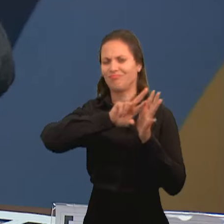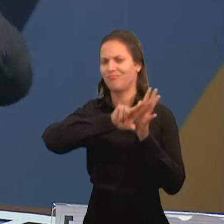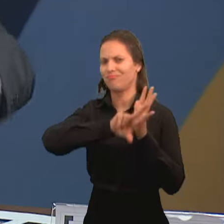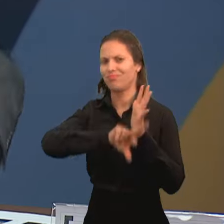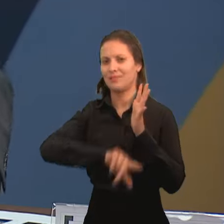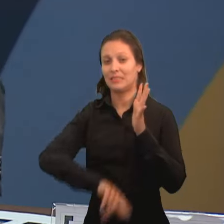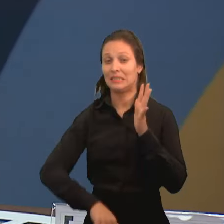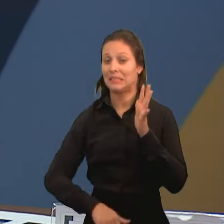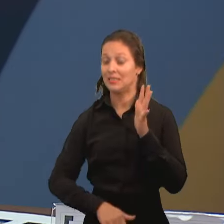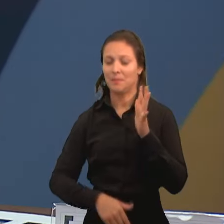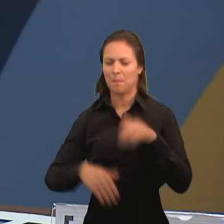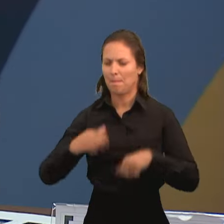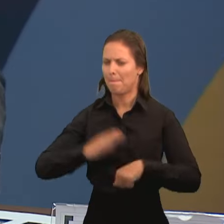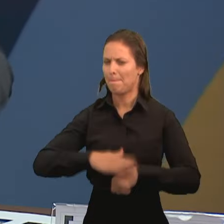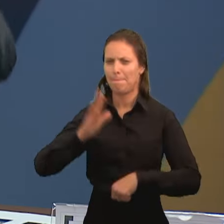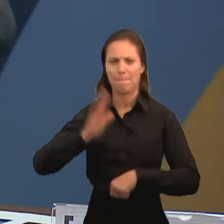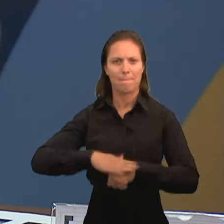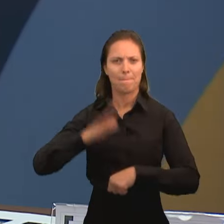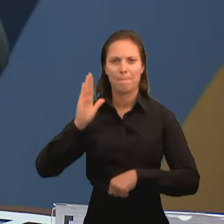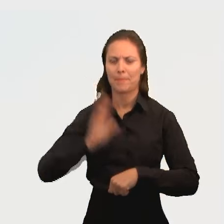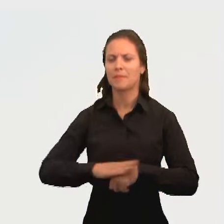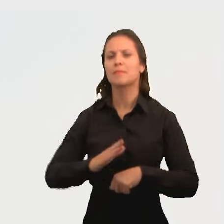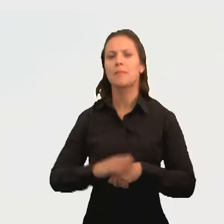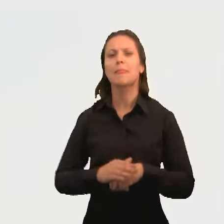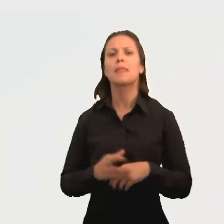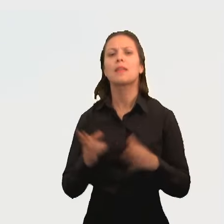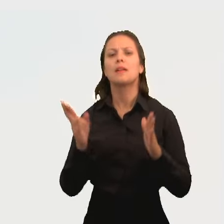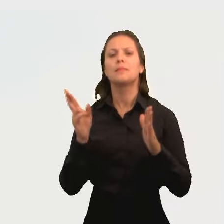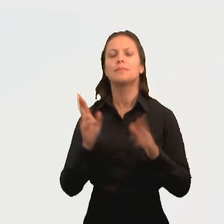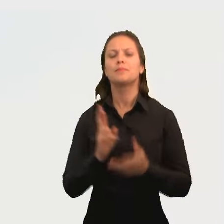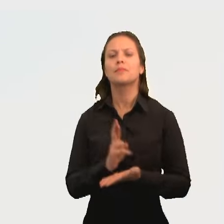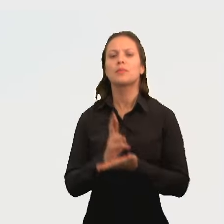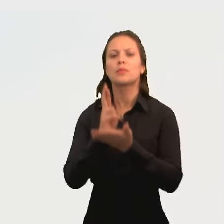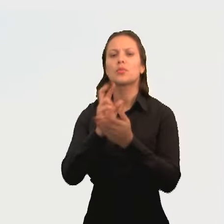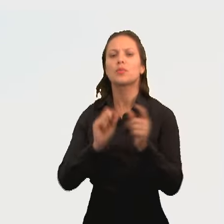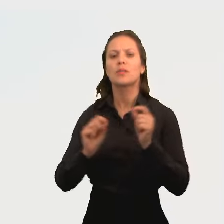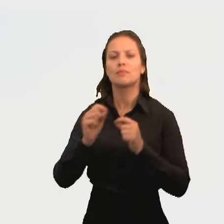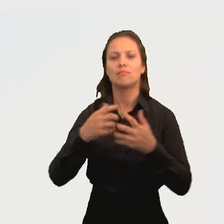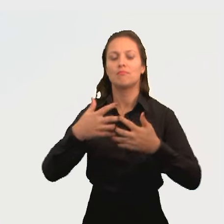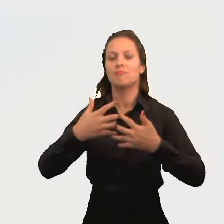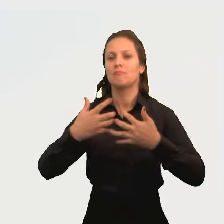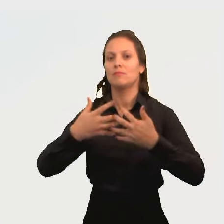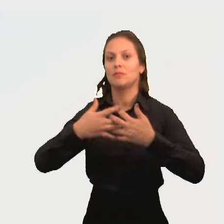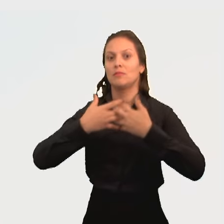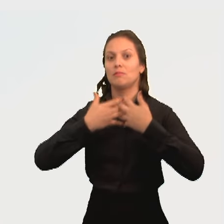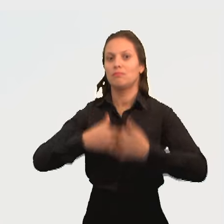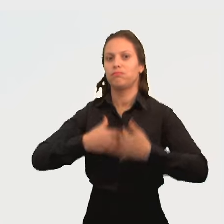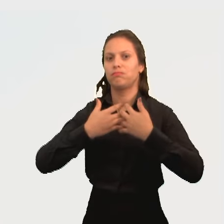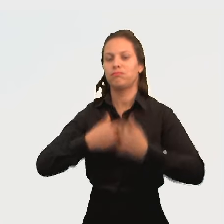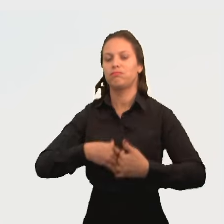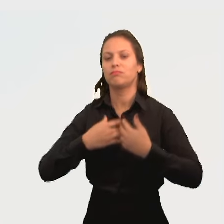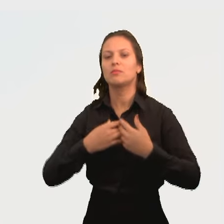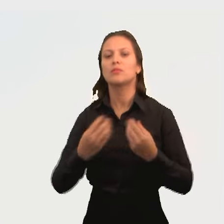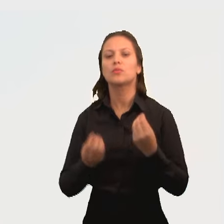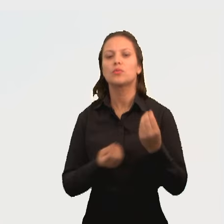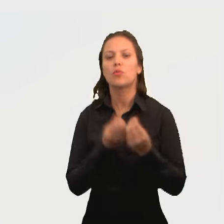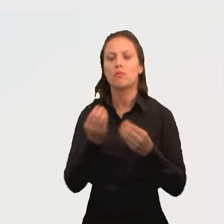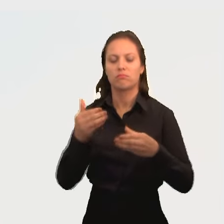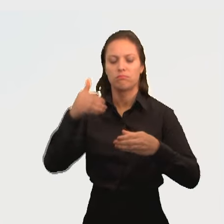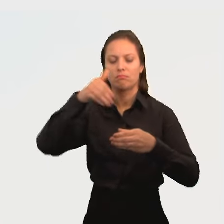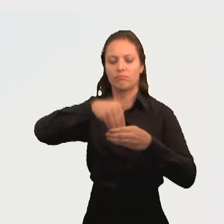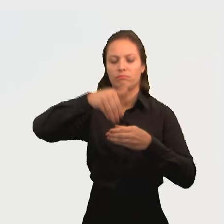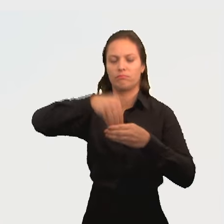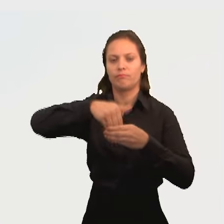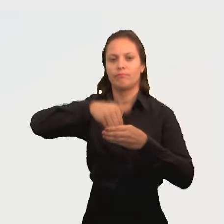con millones, trillones de parámetros que representan esta relación muy compleja de datos de entrada